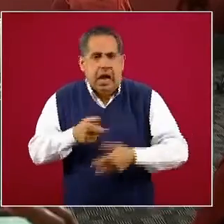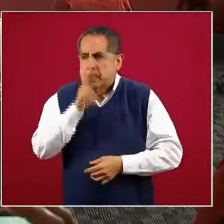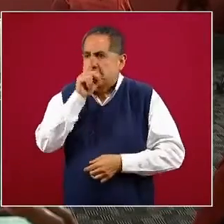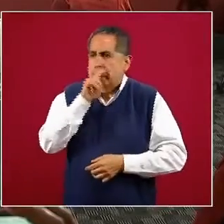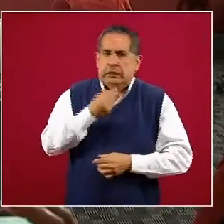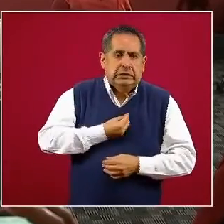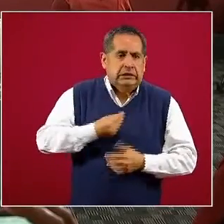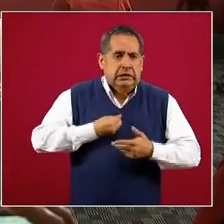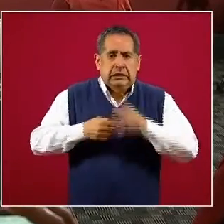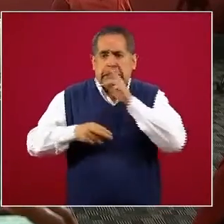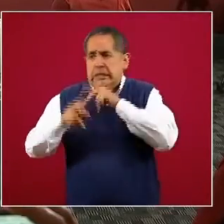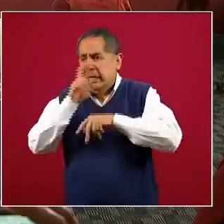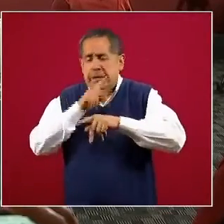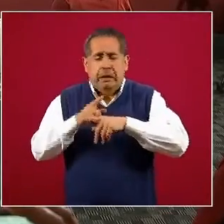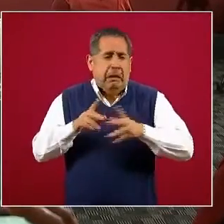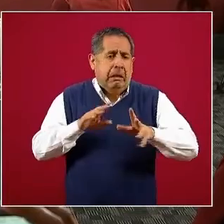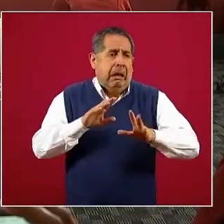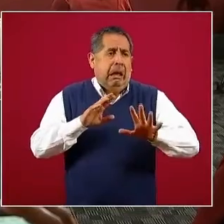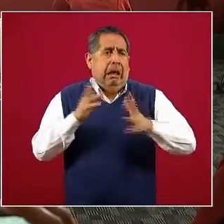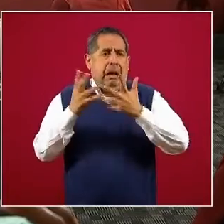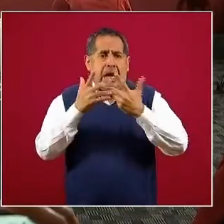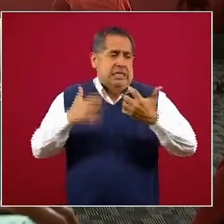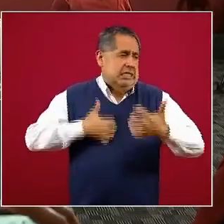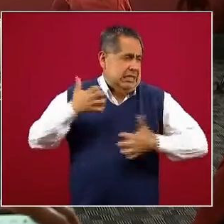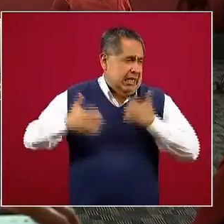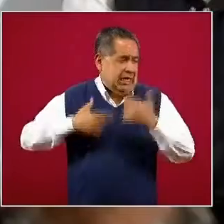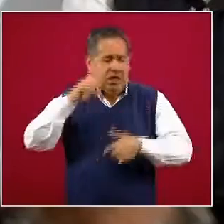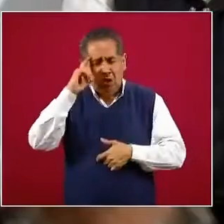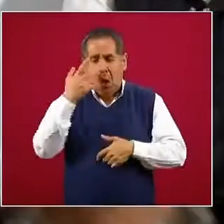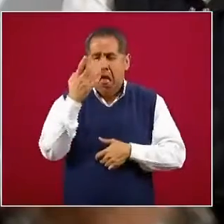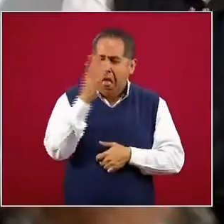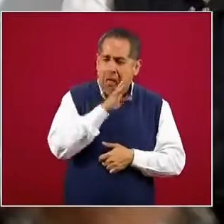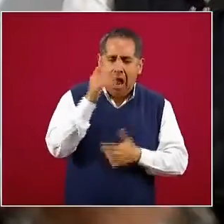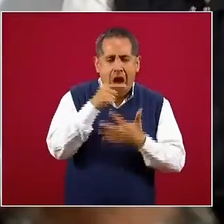ha formado, su experiencia, a hacer el bien público.